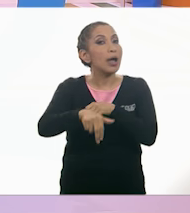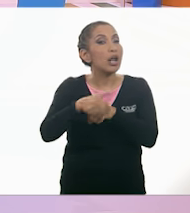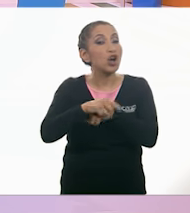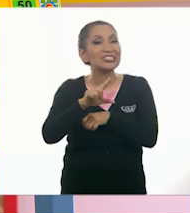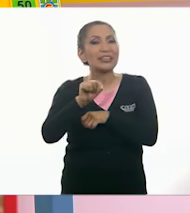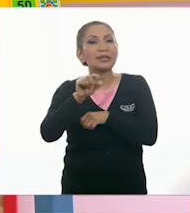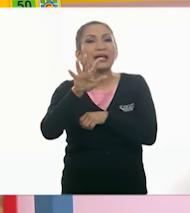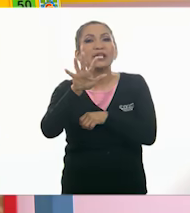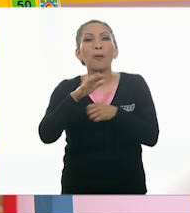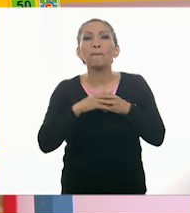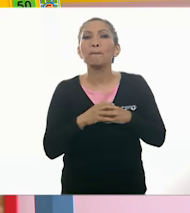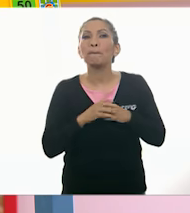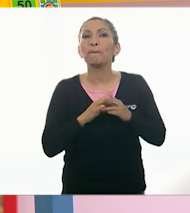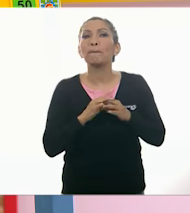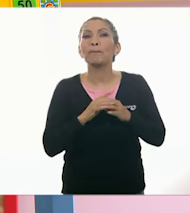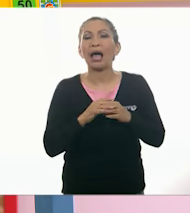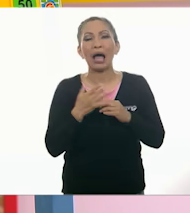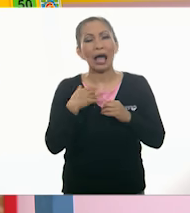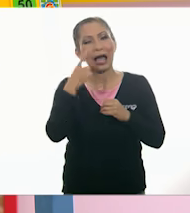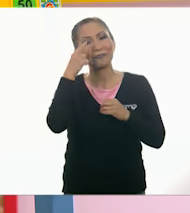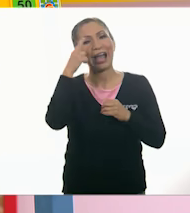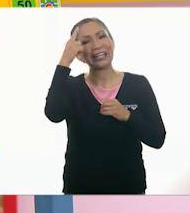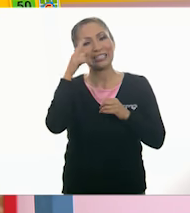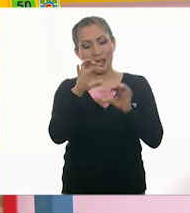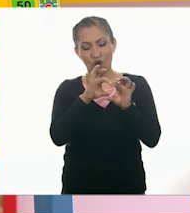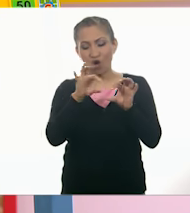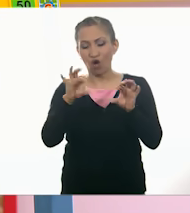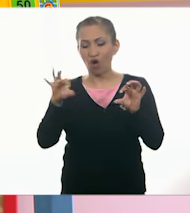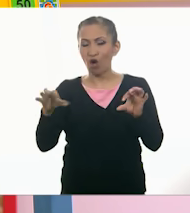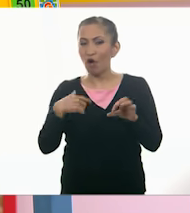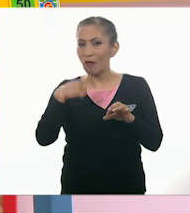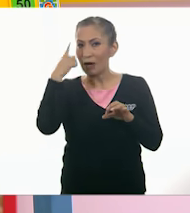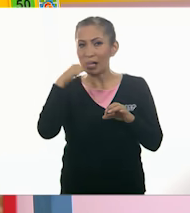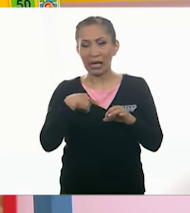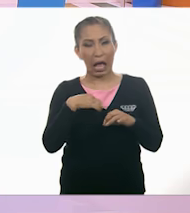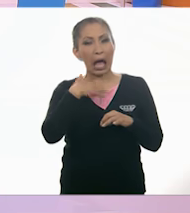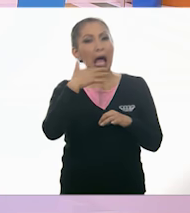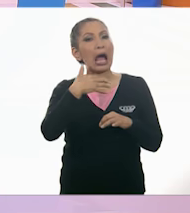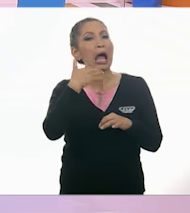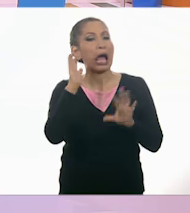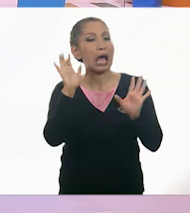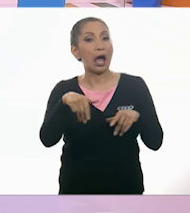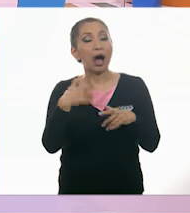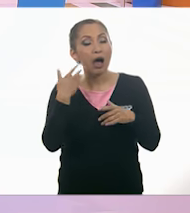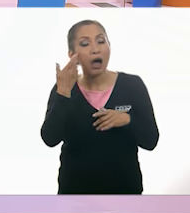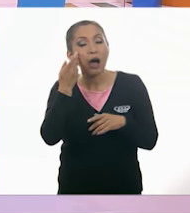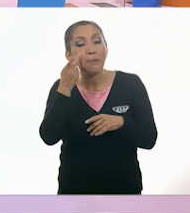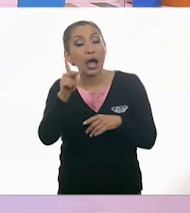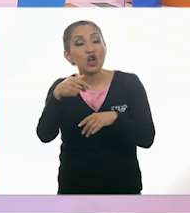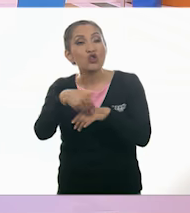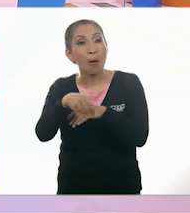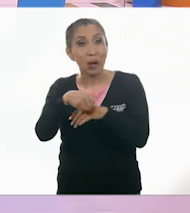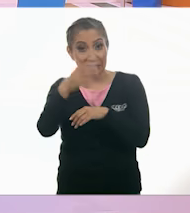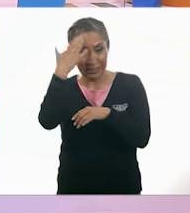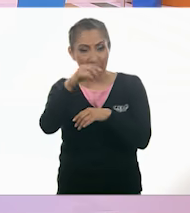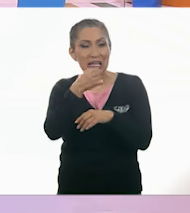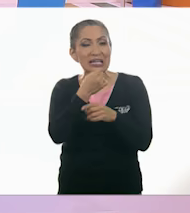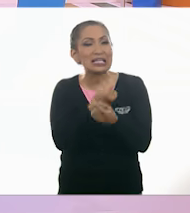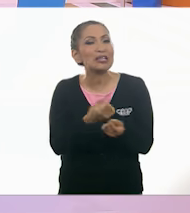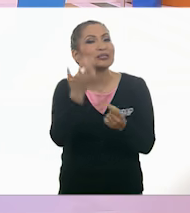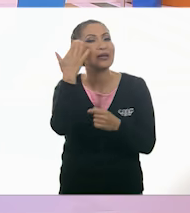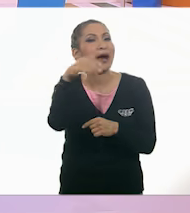el 75. Ah, yo estaba muy fácil con el abaco, maestra. Ah, pero si es mucha trampa. A ver, vas a buscar los números. Los niños ya saben cuáles.